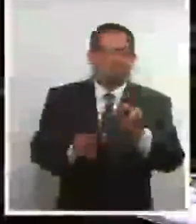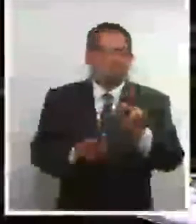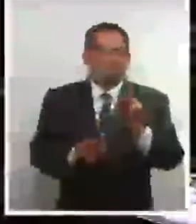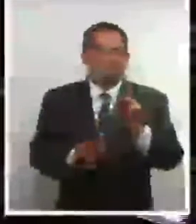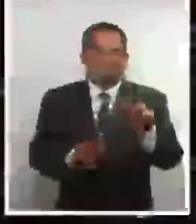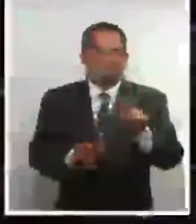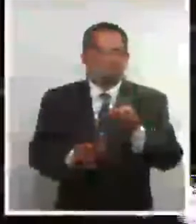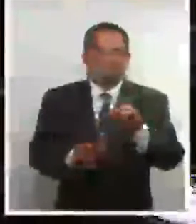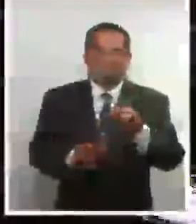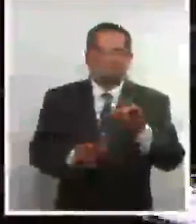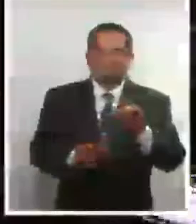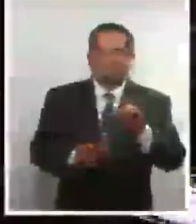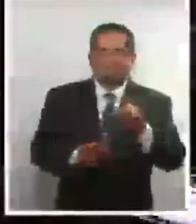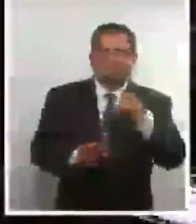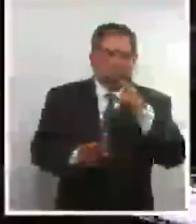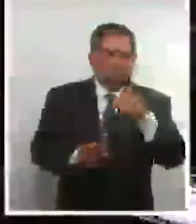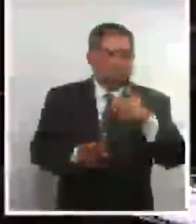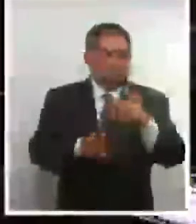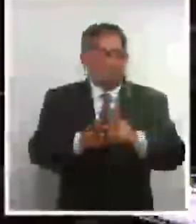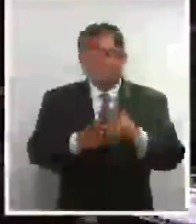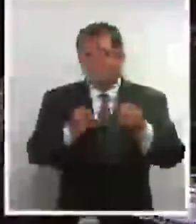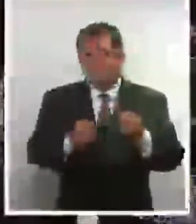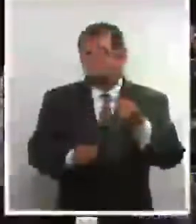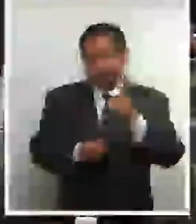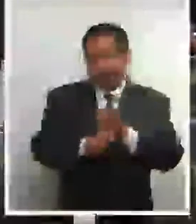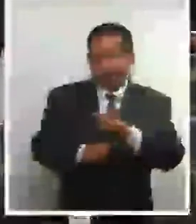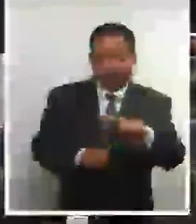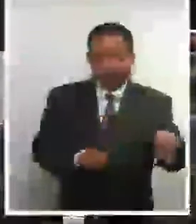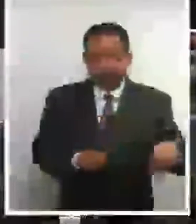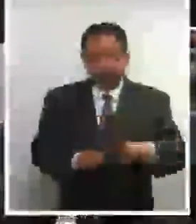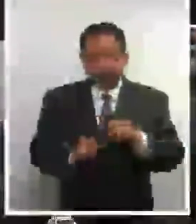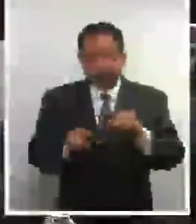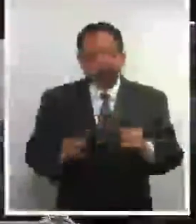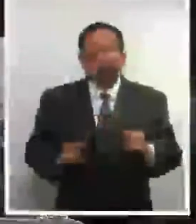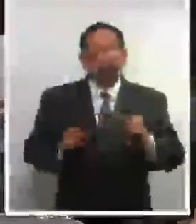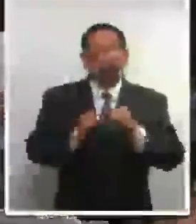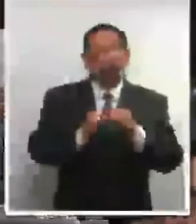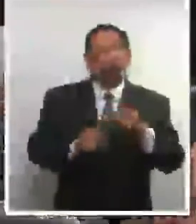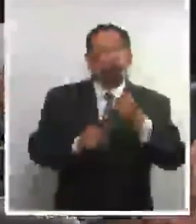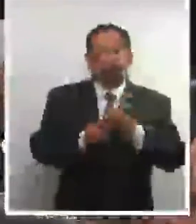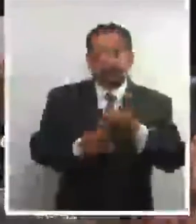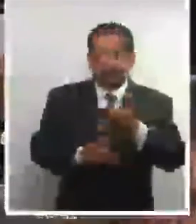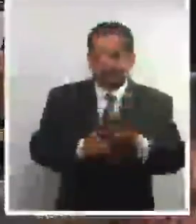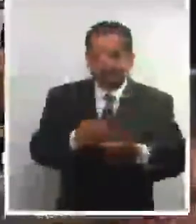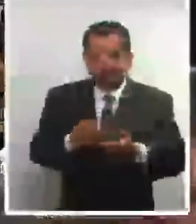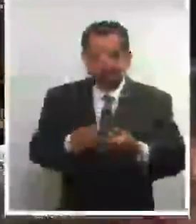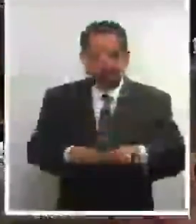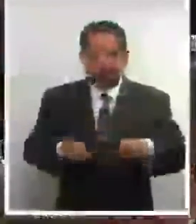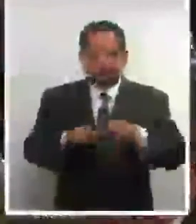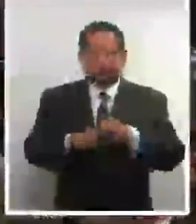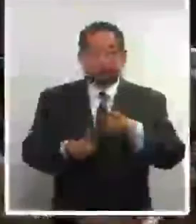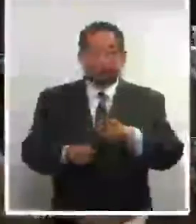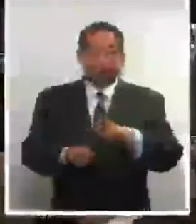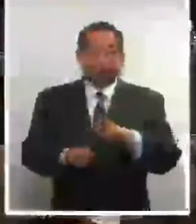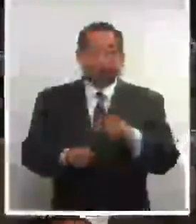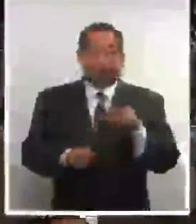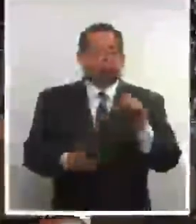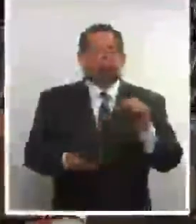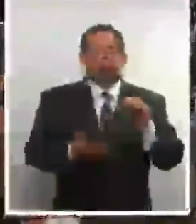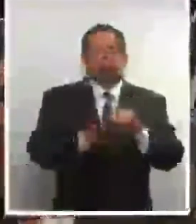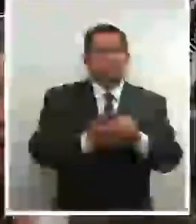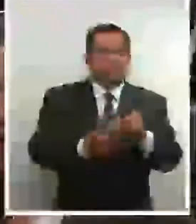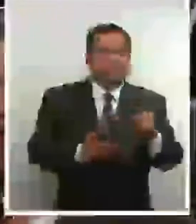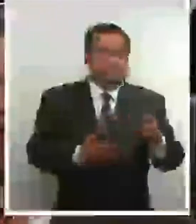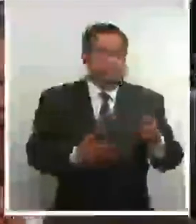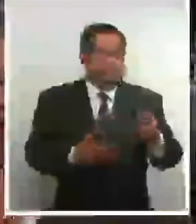investigación, señala que las fuerzas de seguridad pública son instituciones al servicio de la sociedad. Se